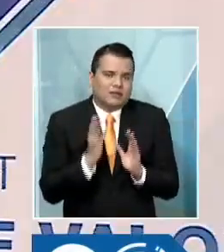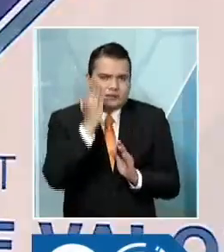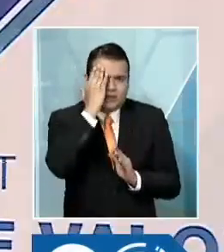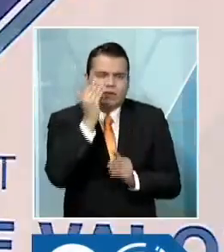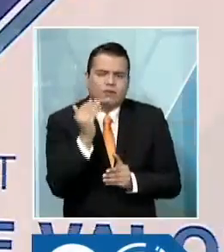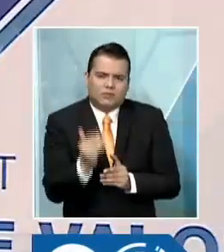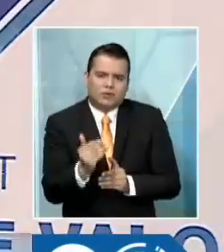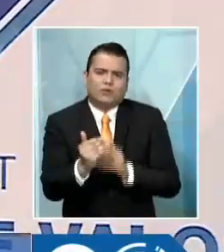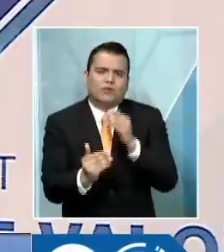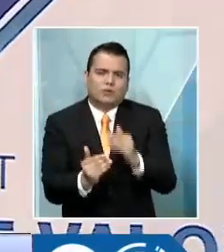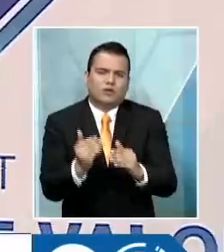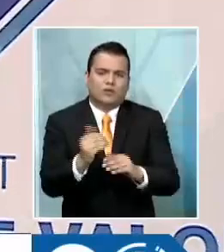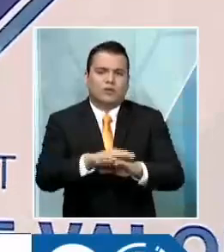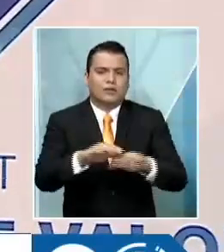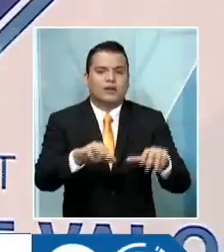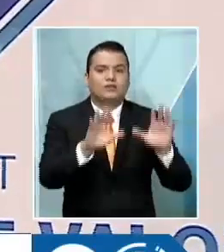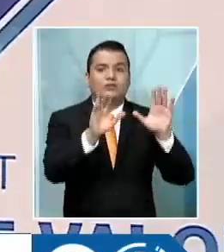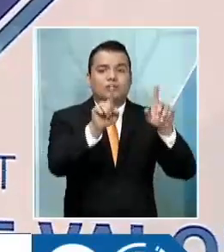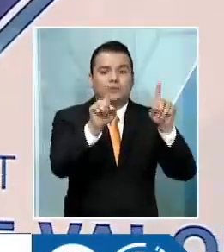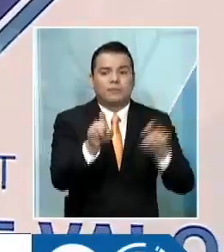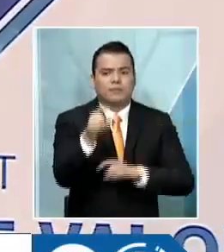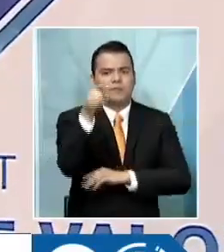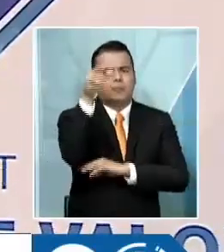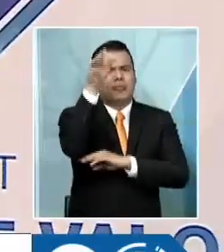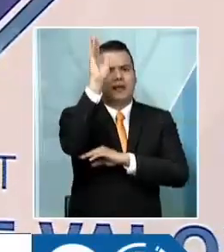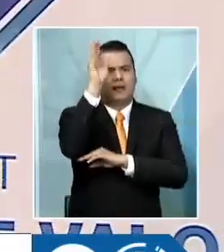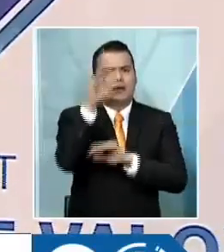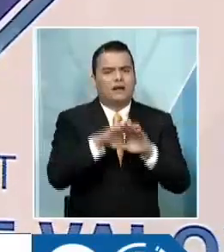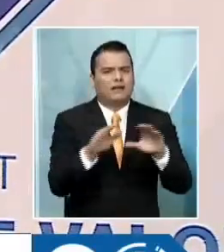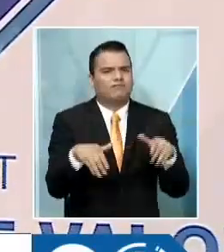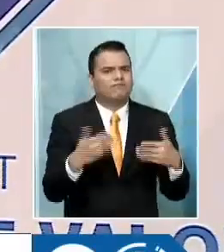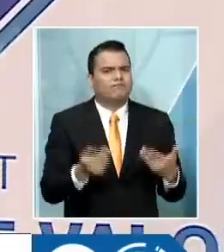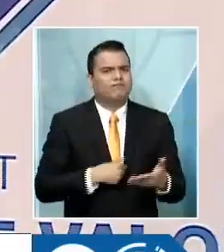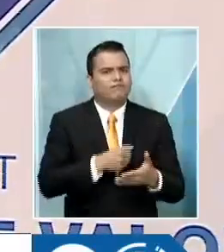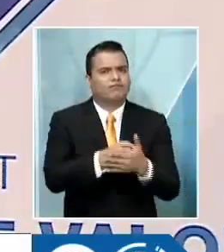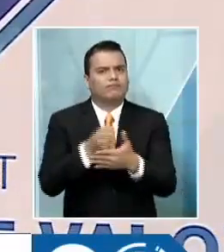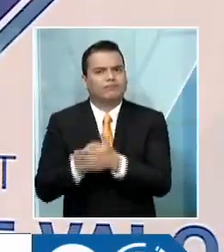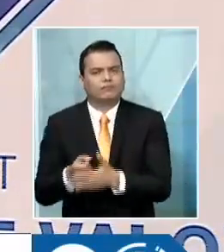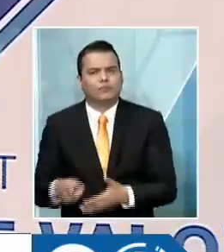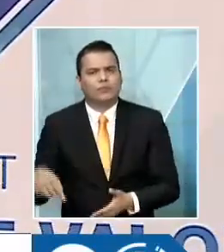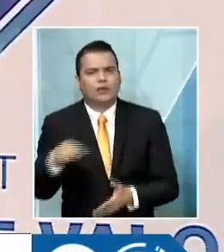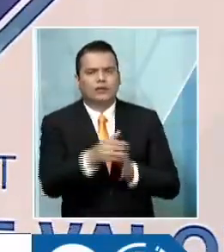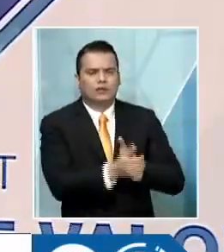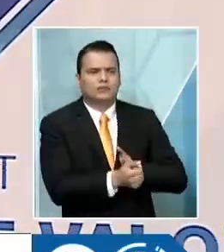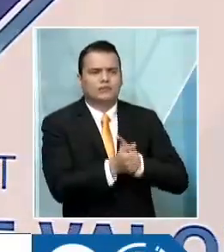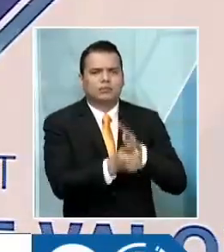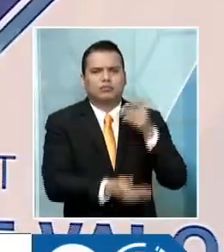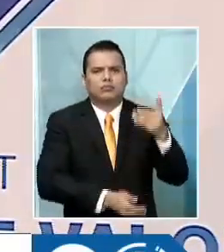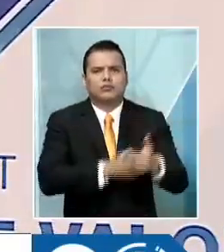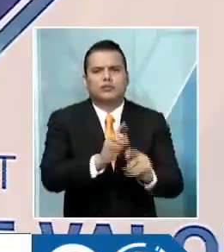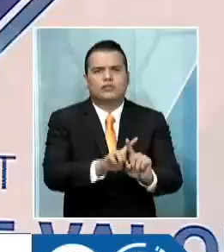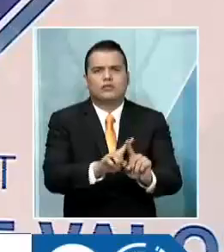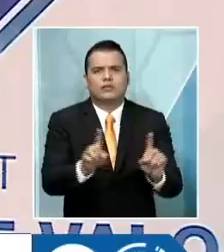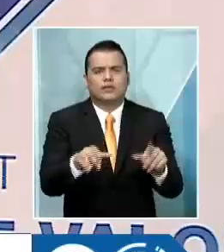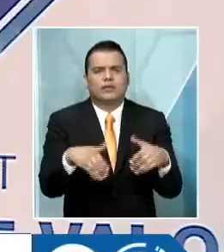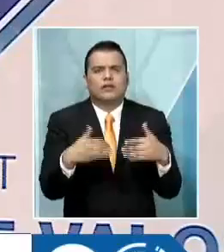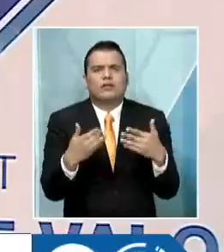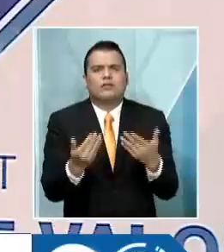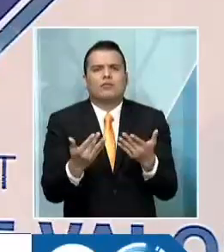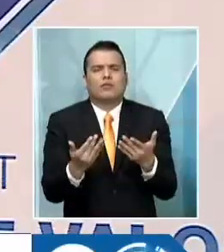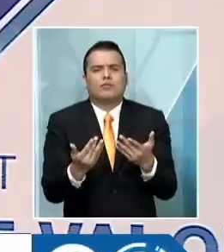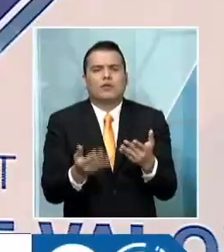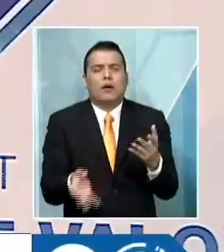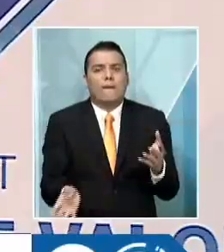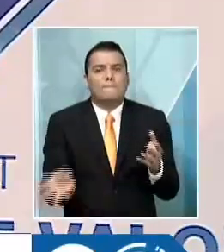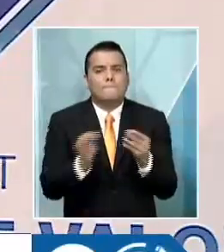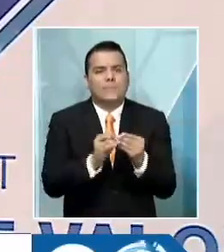lenta. La idea de este simposio es trabajar sobre cuál debe ser la orientación a la política pública que debe tener el Estado y cómo debe trabajar